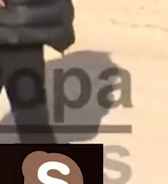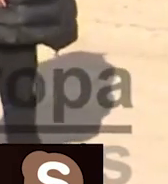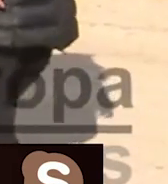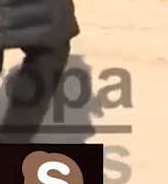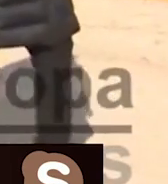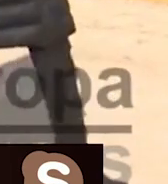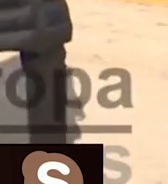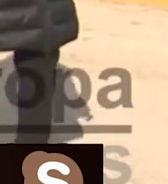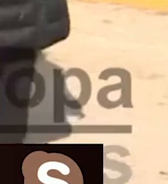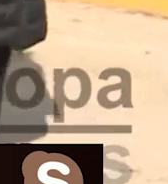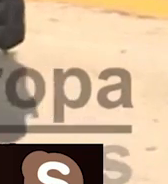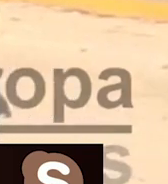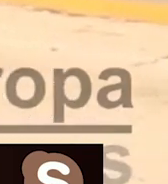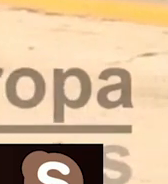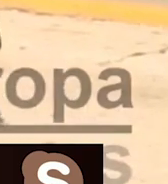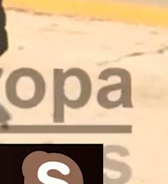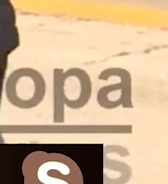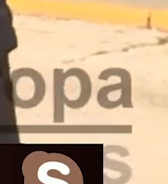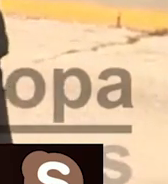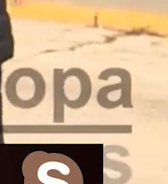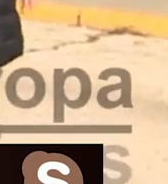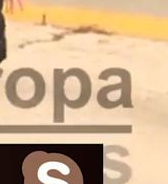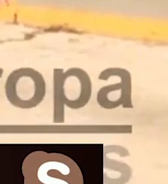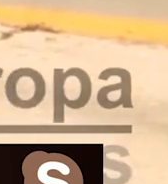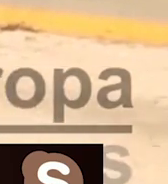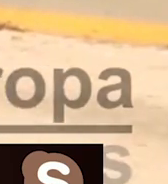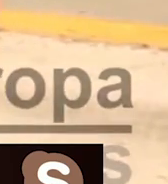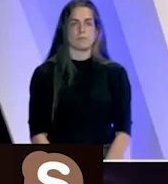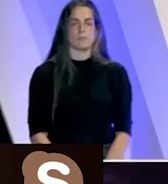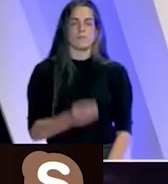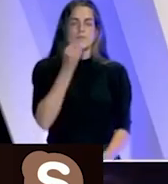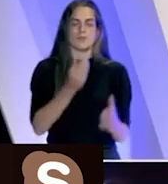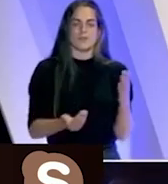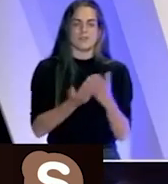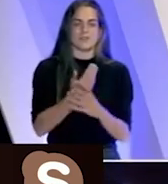De manera pues que a mí me parece que la agenda de Sánchez no puede ser más torpe, no solamente